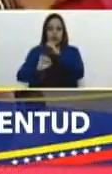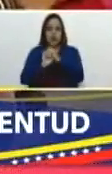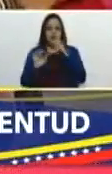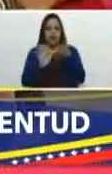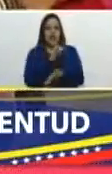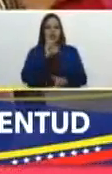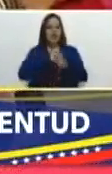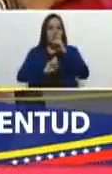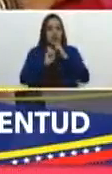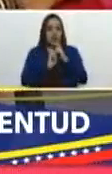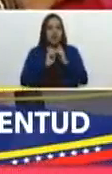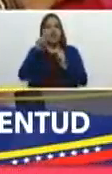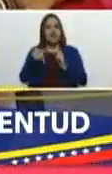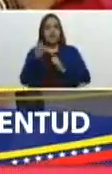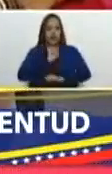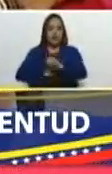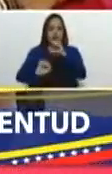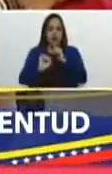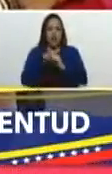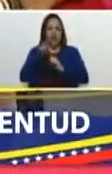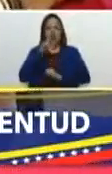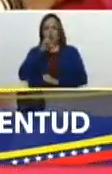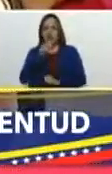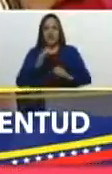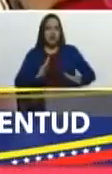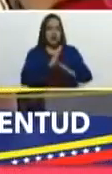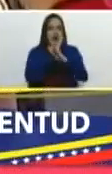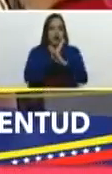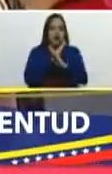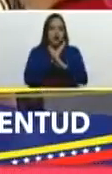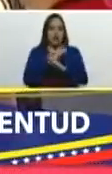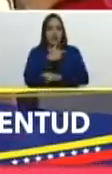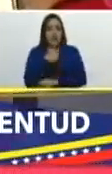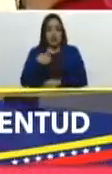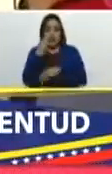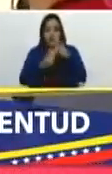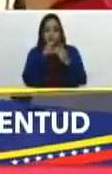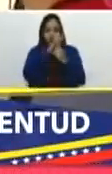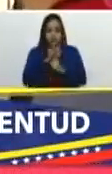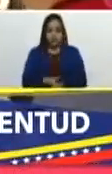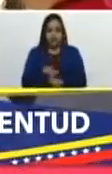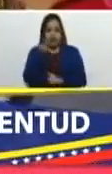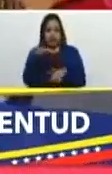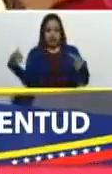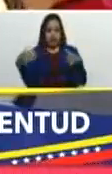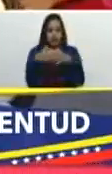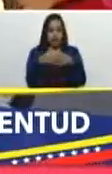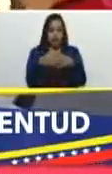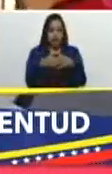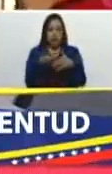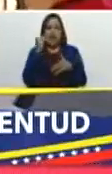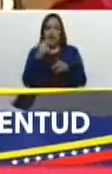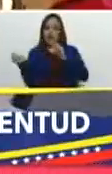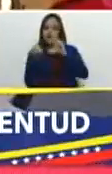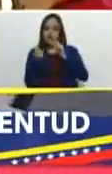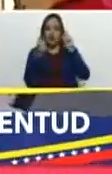esos desafíos y para combatir ese horrible bloqueo al que nos han querido someter. Este Congreso ha hablado